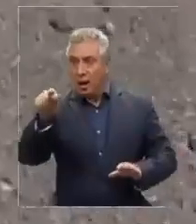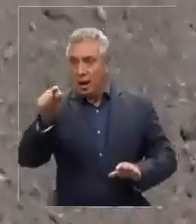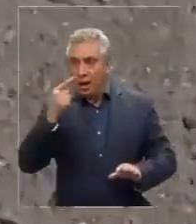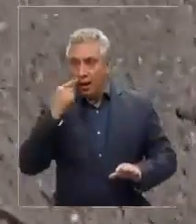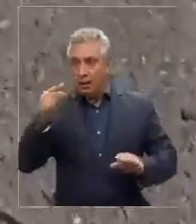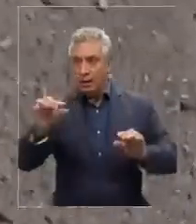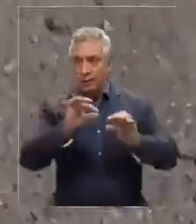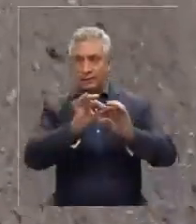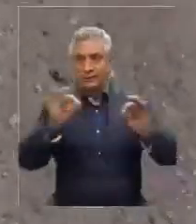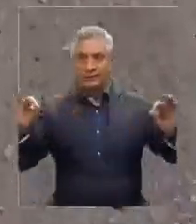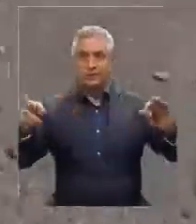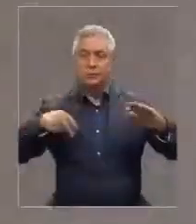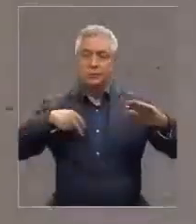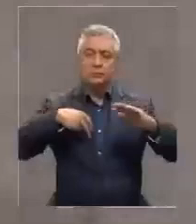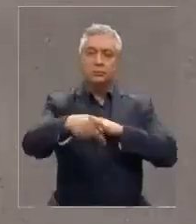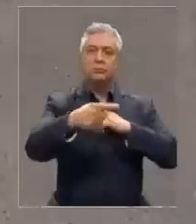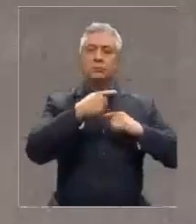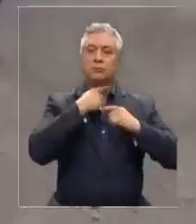alambre de púa.